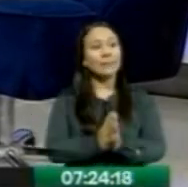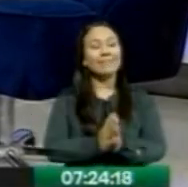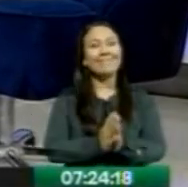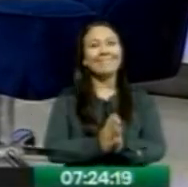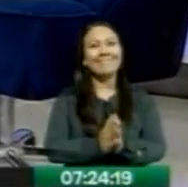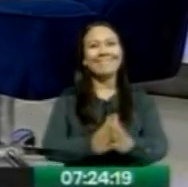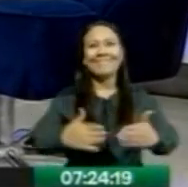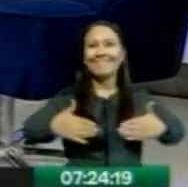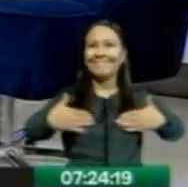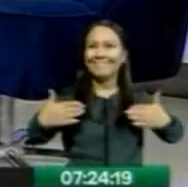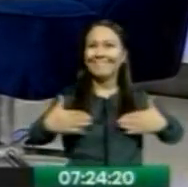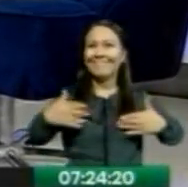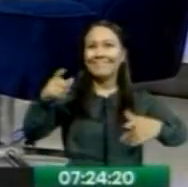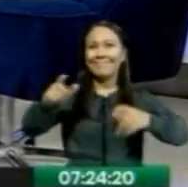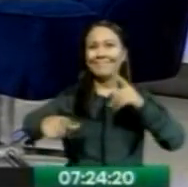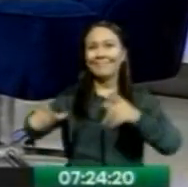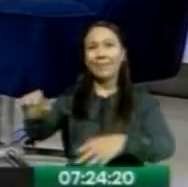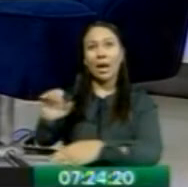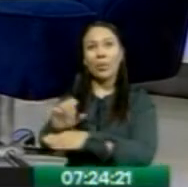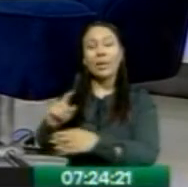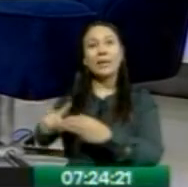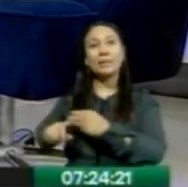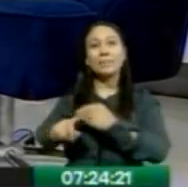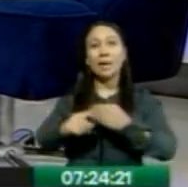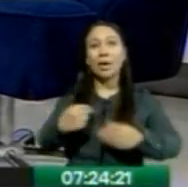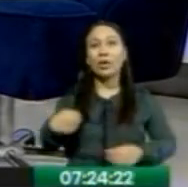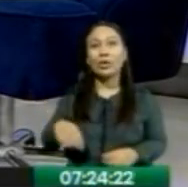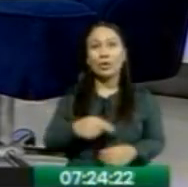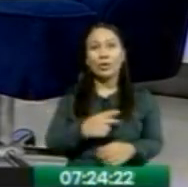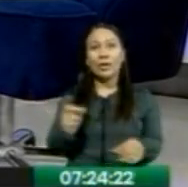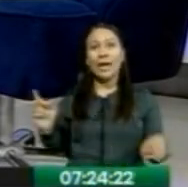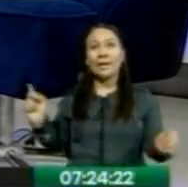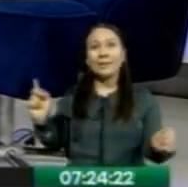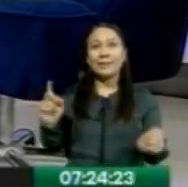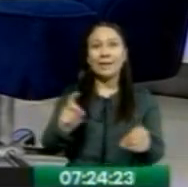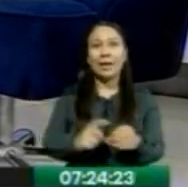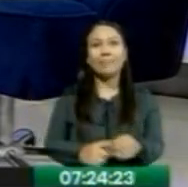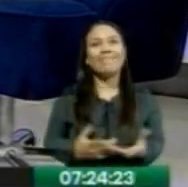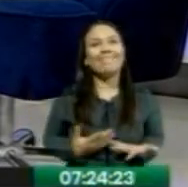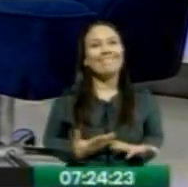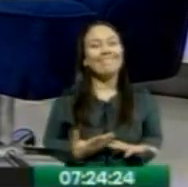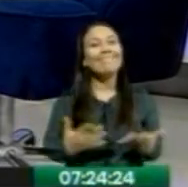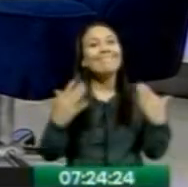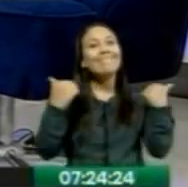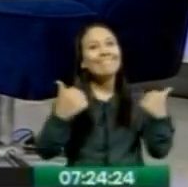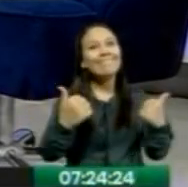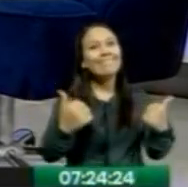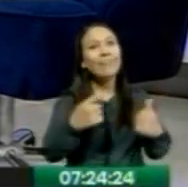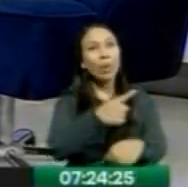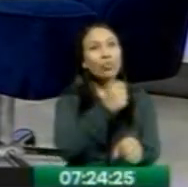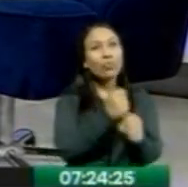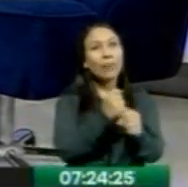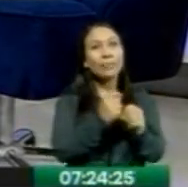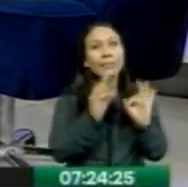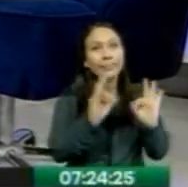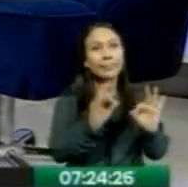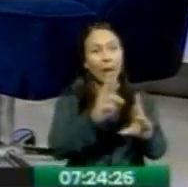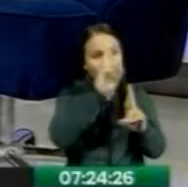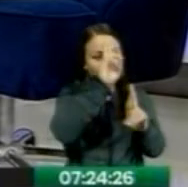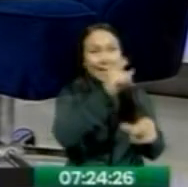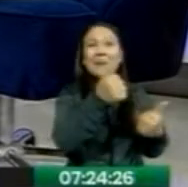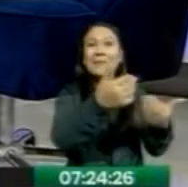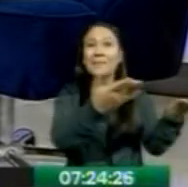que van a alegrar a los ecuatorianos y particularmente a quienes estamos afiliados al Seguro Social. Le deseamos éxito en sus delicadas funciones y sea siempre